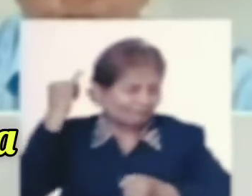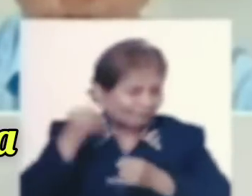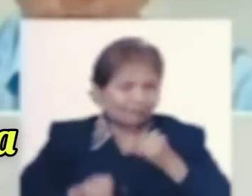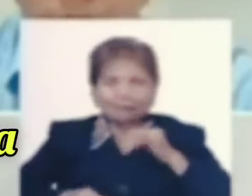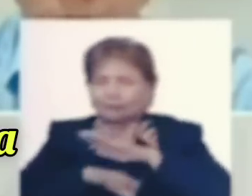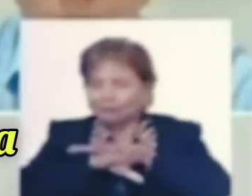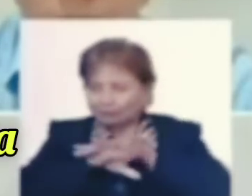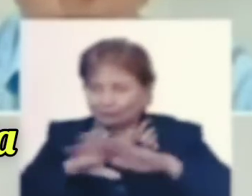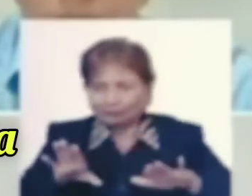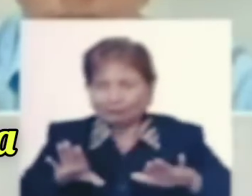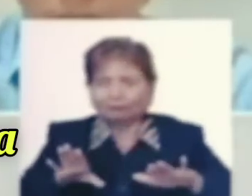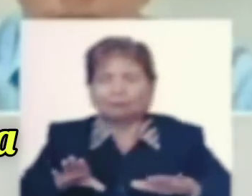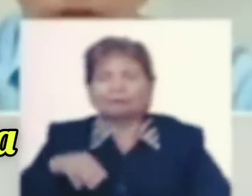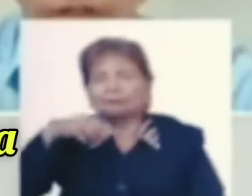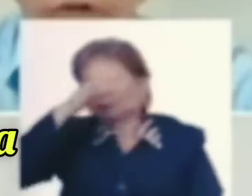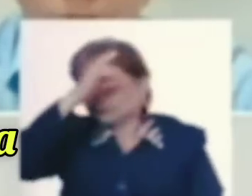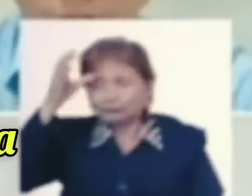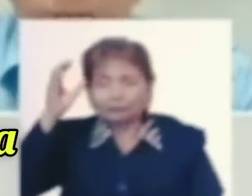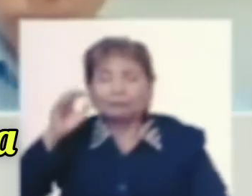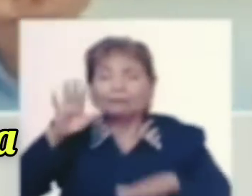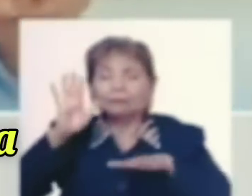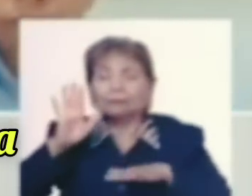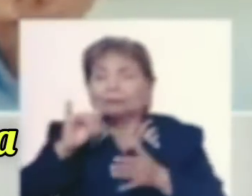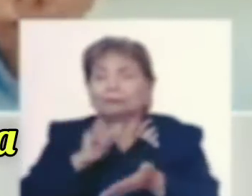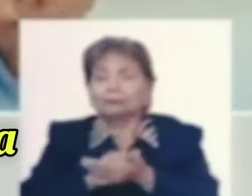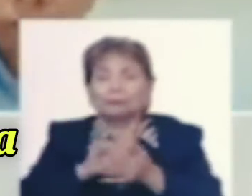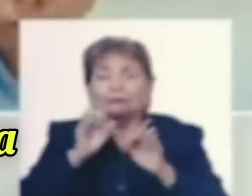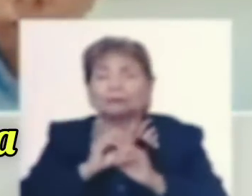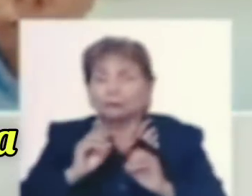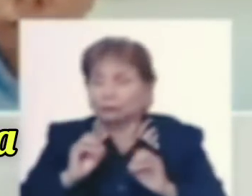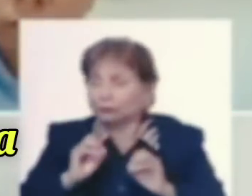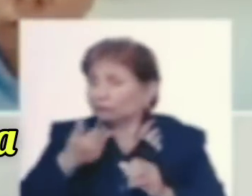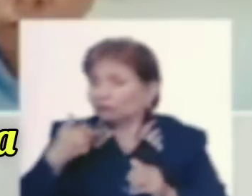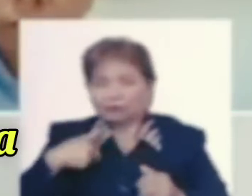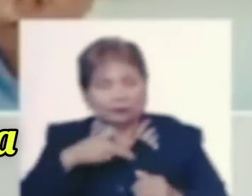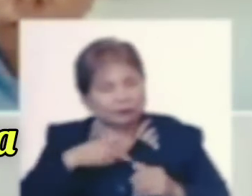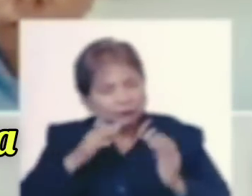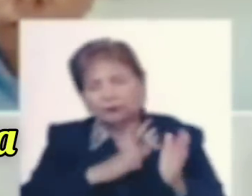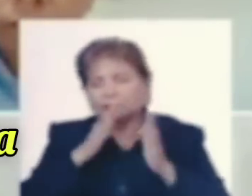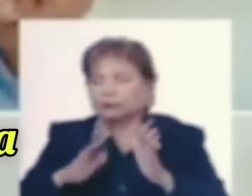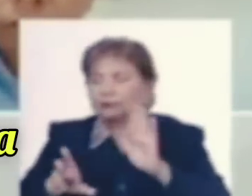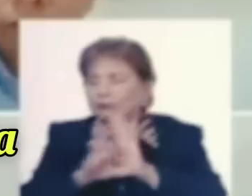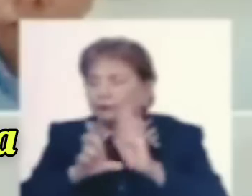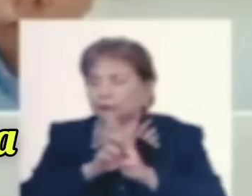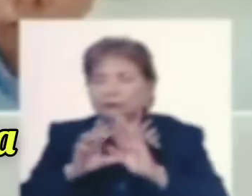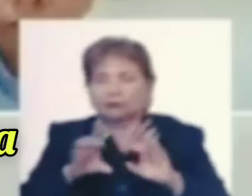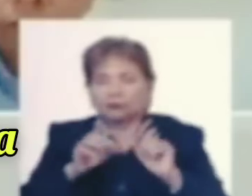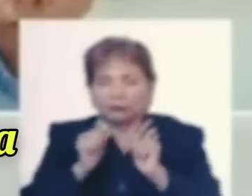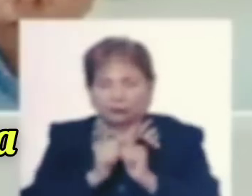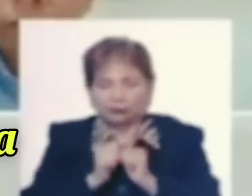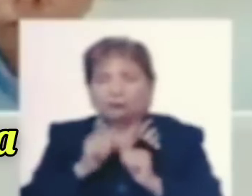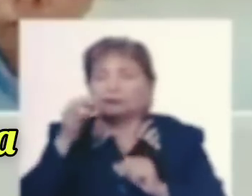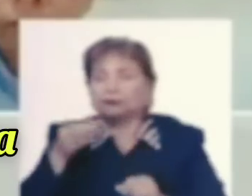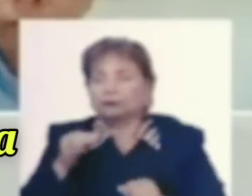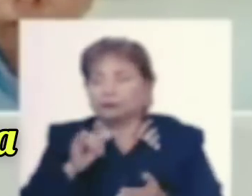vez al investigado Pedro Castillo para que tome el juramento. De lo contrario, vamos a proceder de acuerdo a la ley y sería